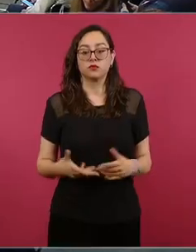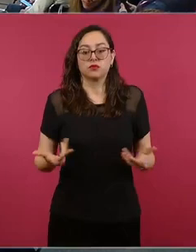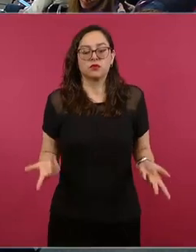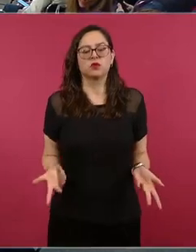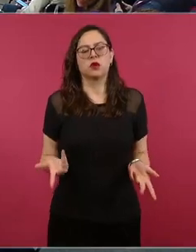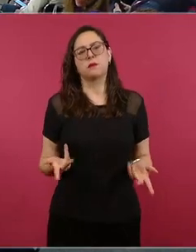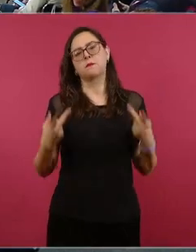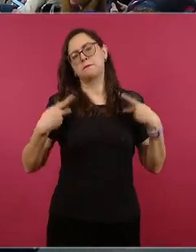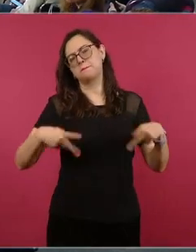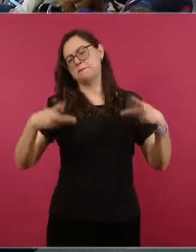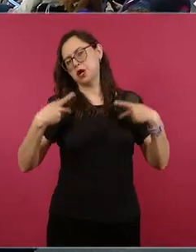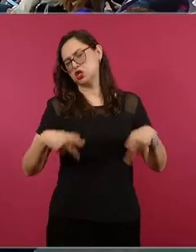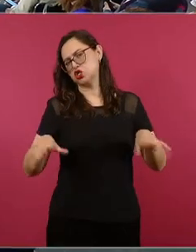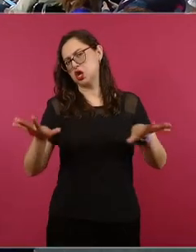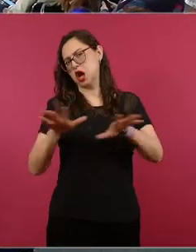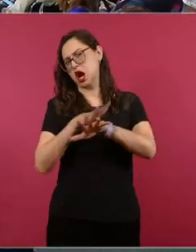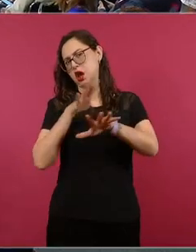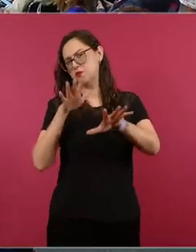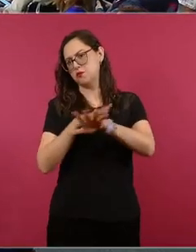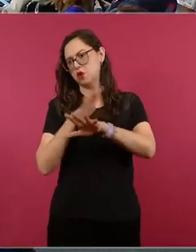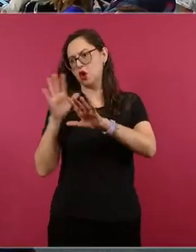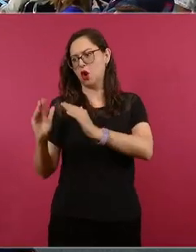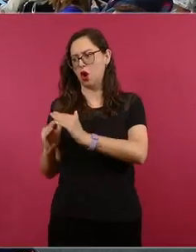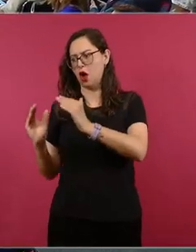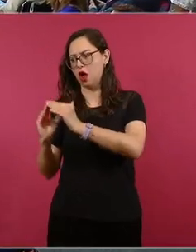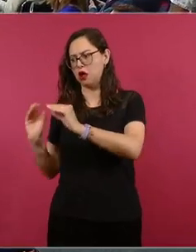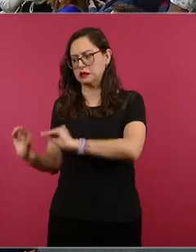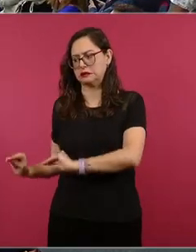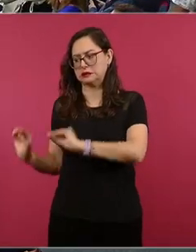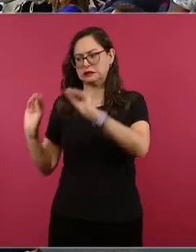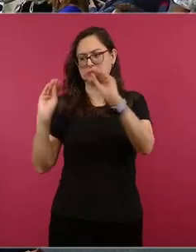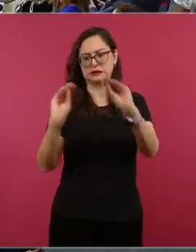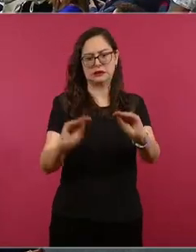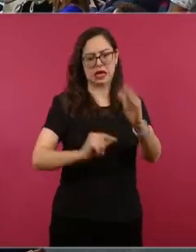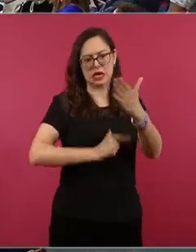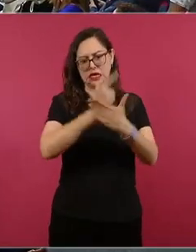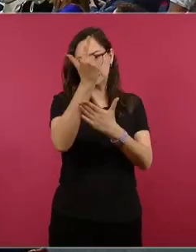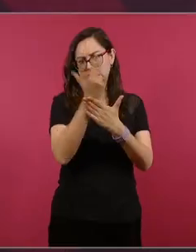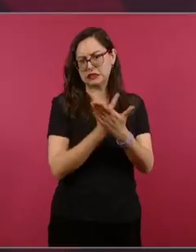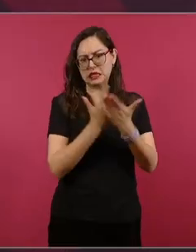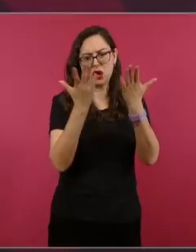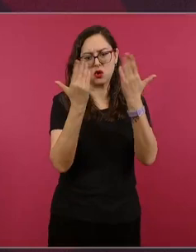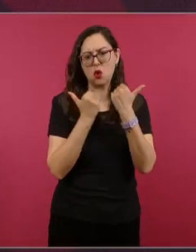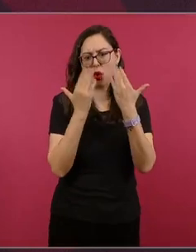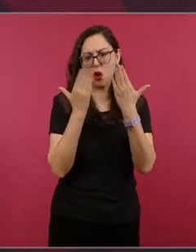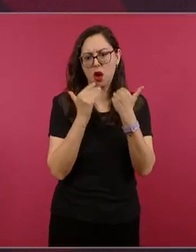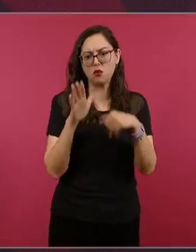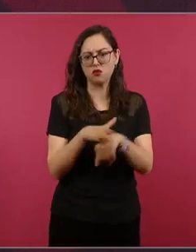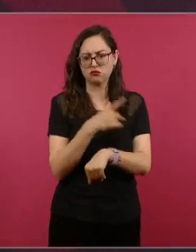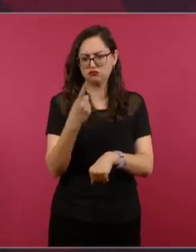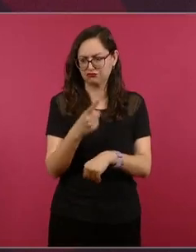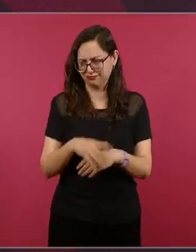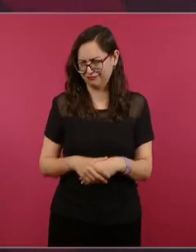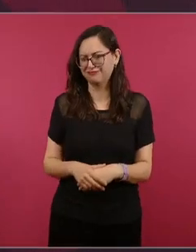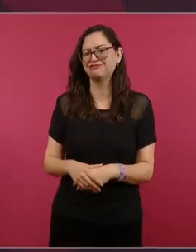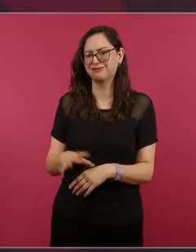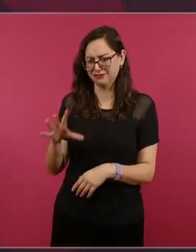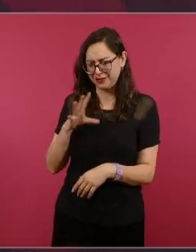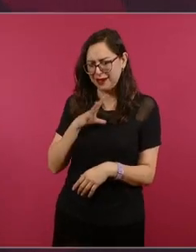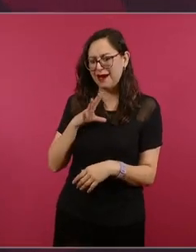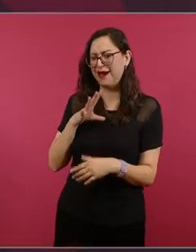la mano de cuántas personas han sido desplazadas si los están atendiendo? Ya sí, la, se están dando esas cifras. Creo que